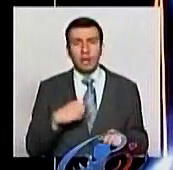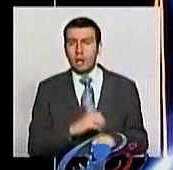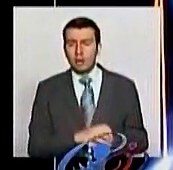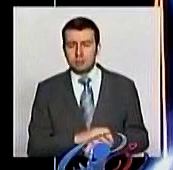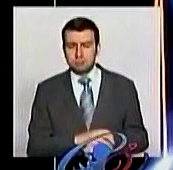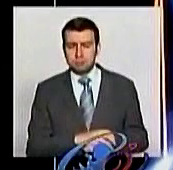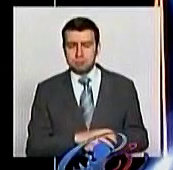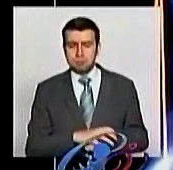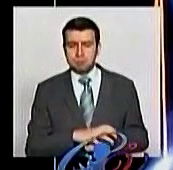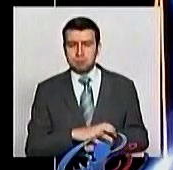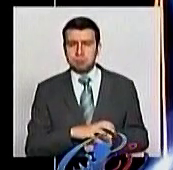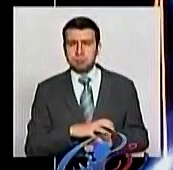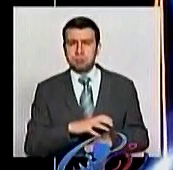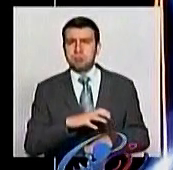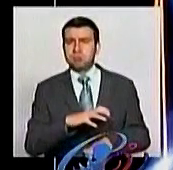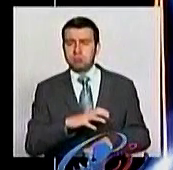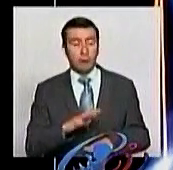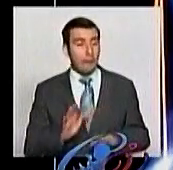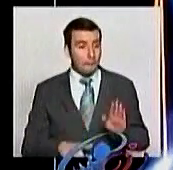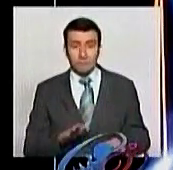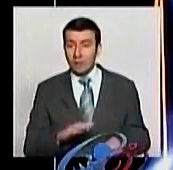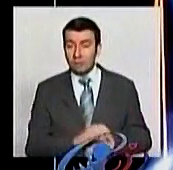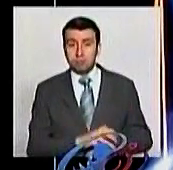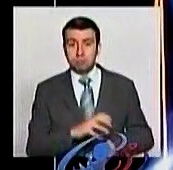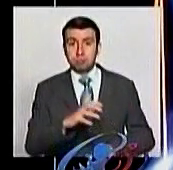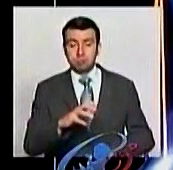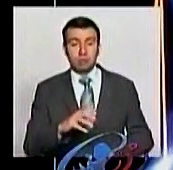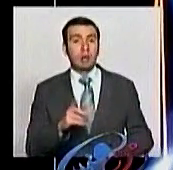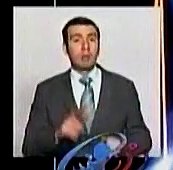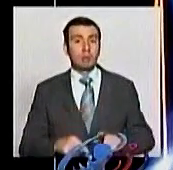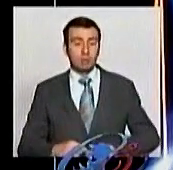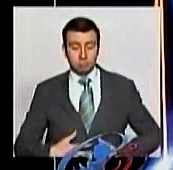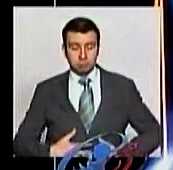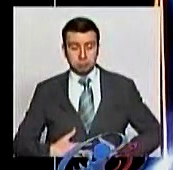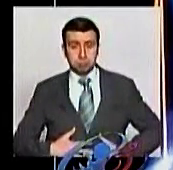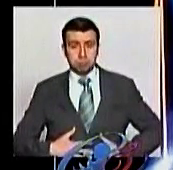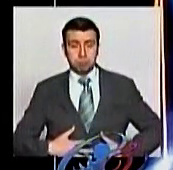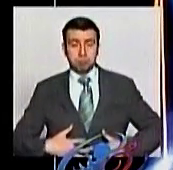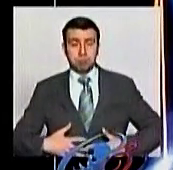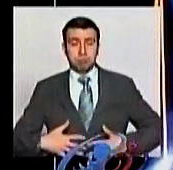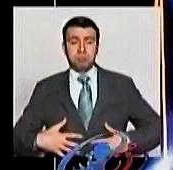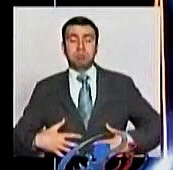grande que puede alcanzar pues a nivel abdominal, ¿cierto? Y producir ascitis.